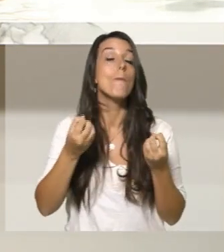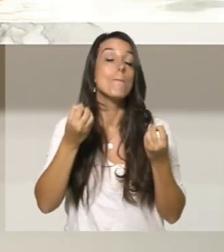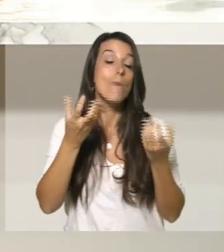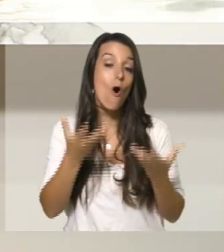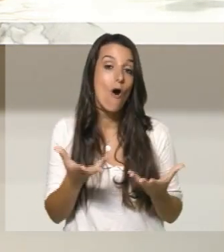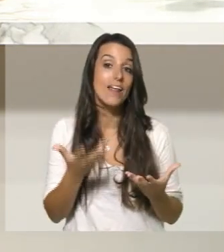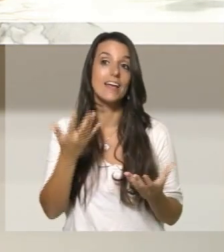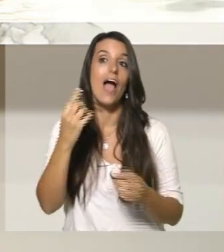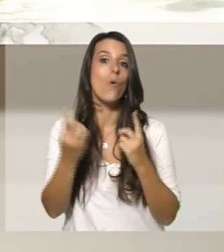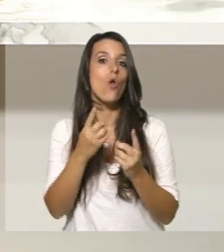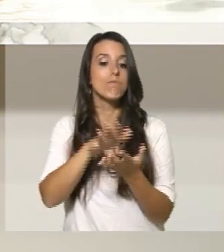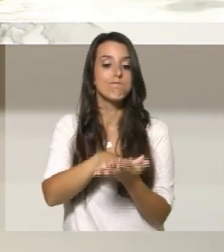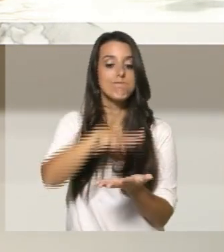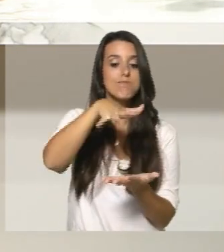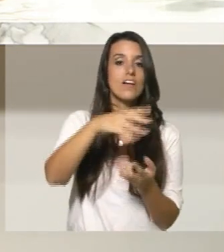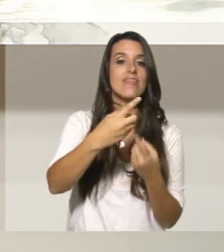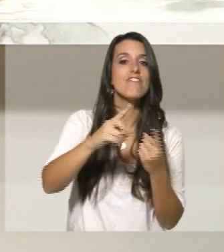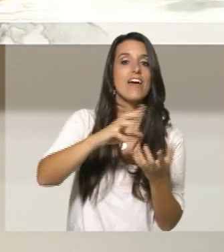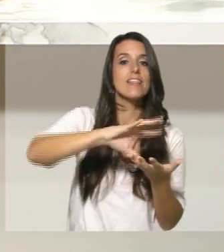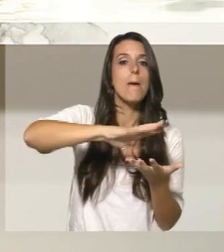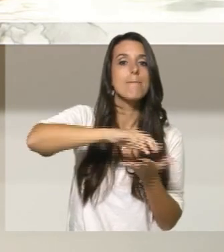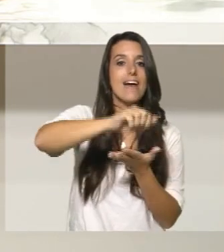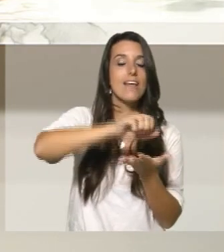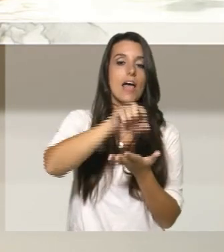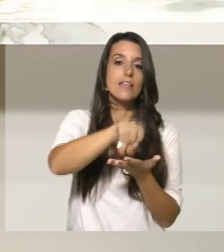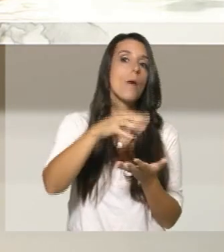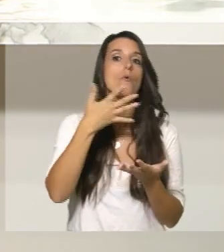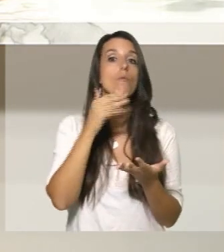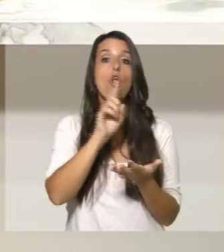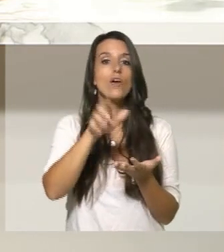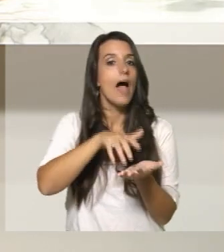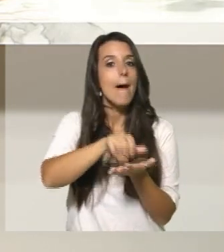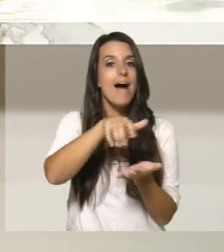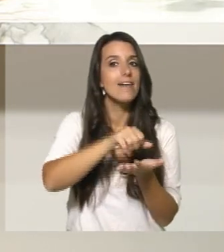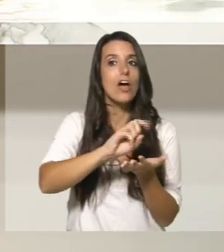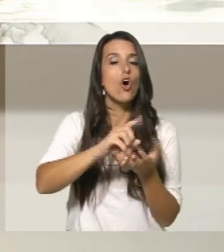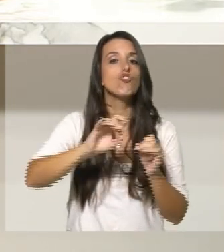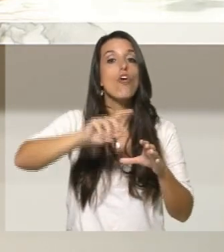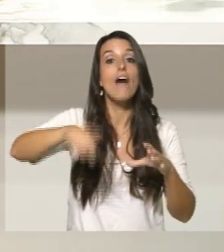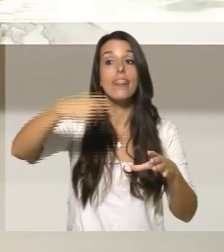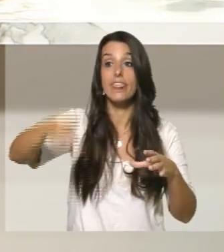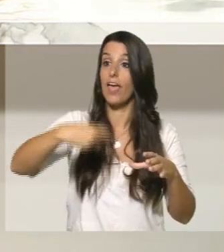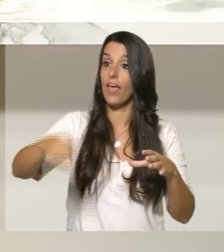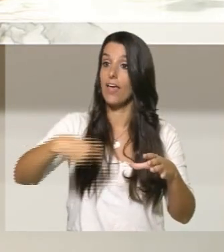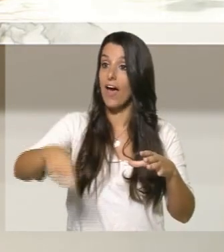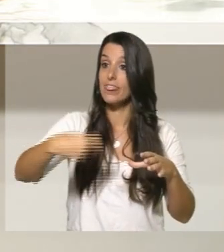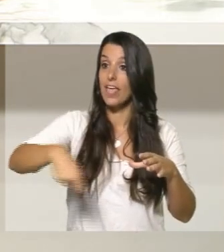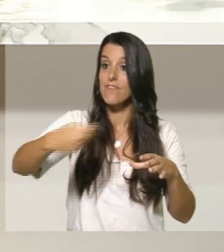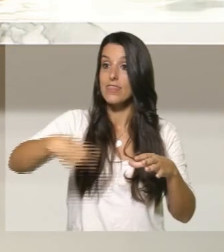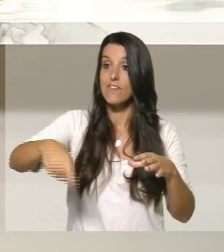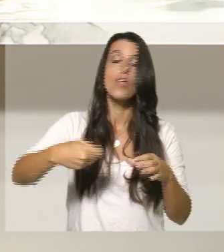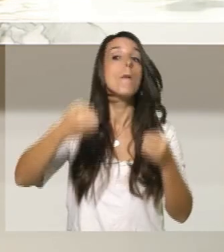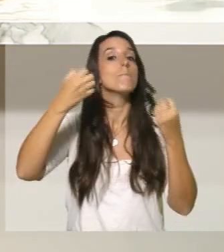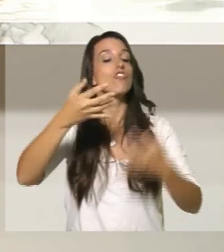un agente leudante podemos hacer también distintas masas. Es más, esta masa van a ver que no se amasa, sino que se bate simplemente. Por eso la idea de